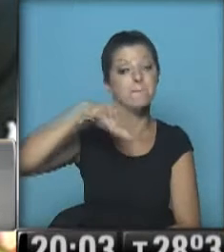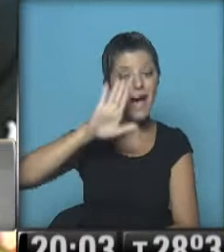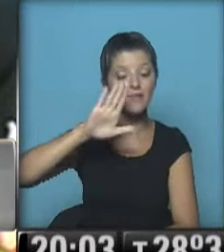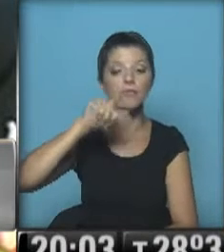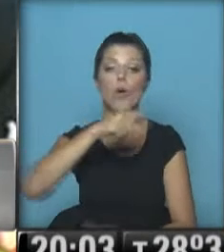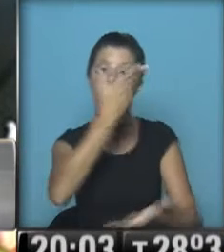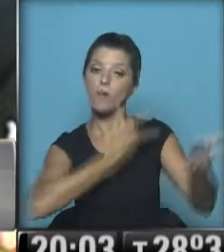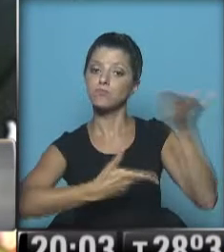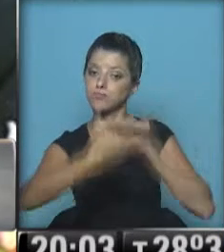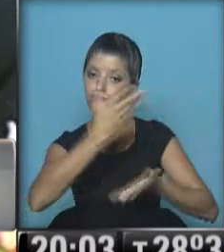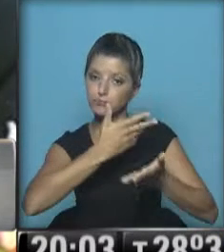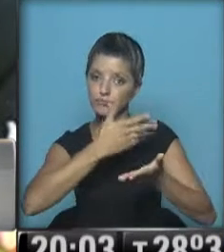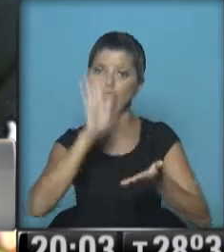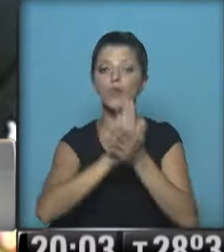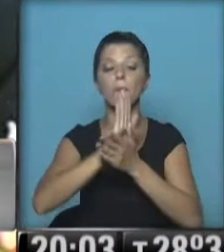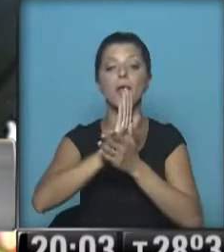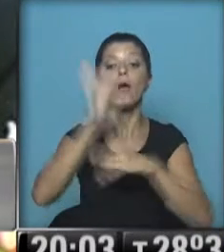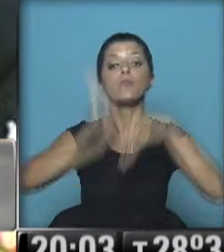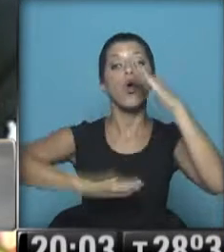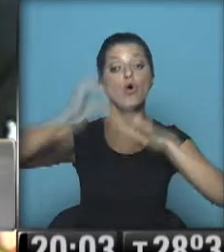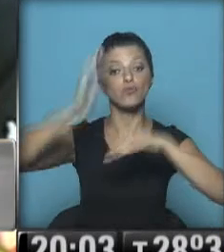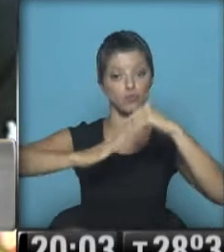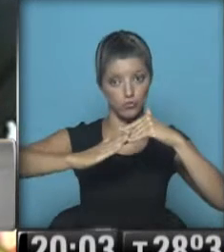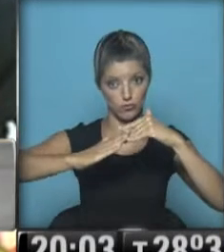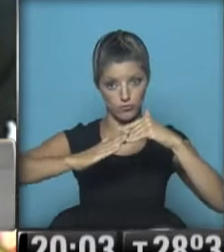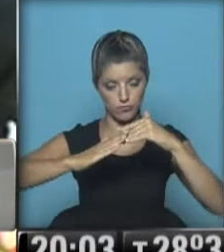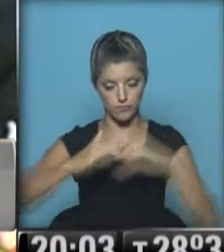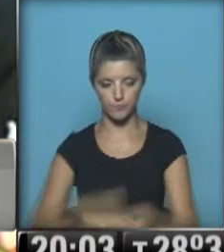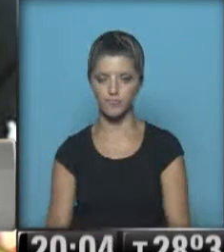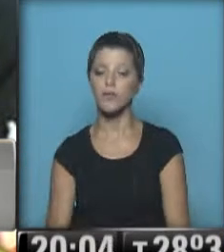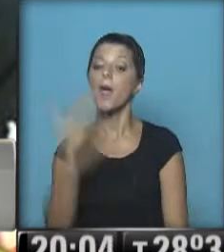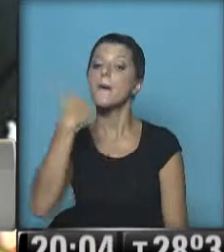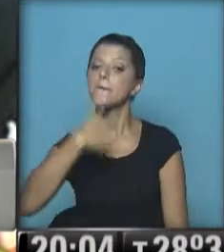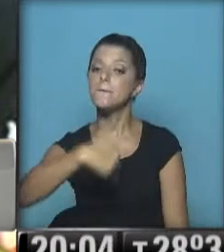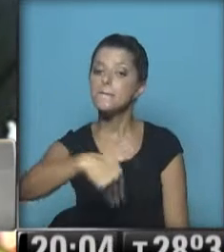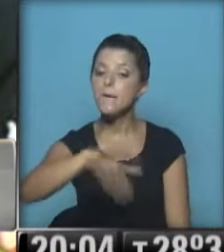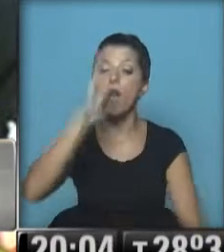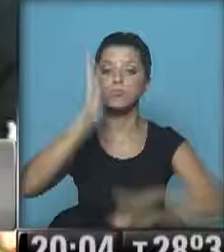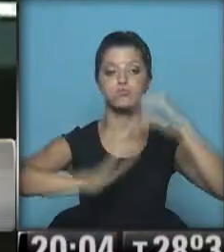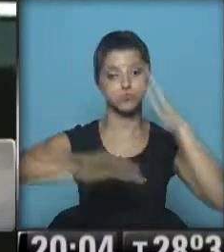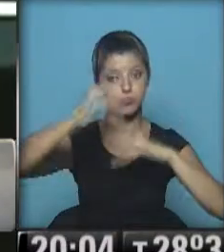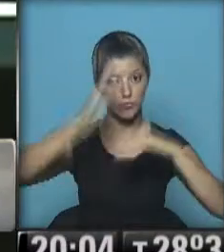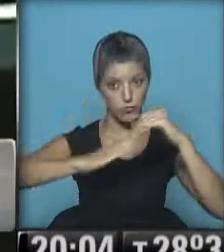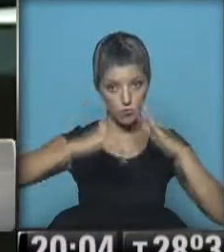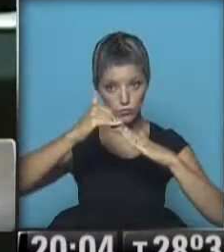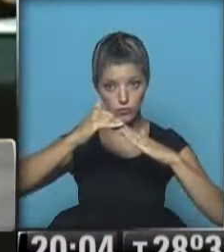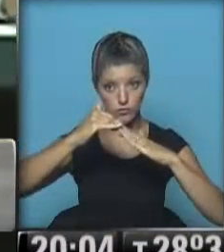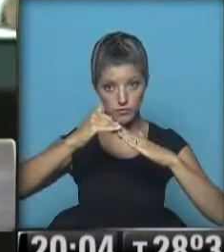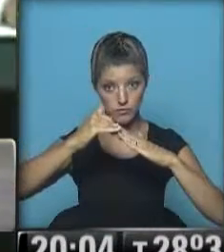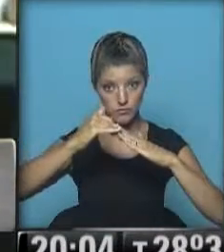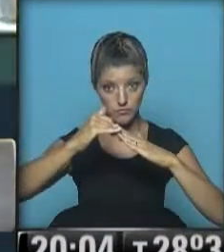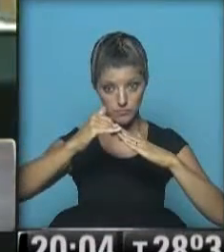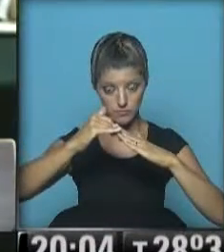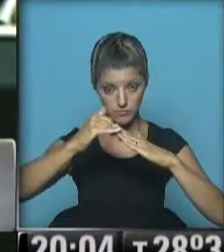la cooperación infraestructural. Vamos a construir de forma